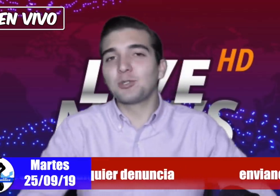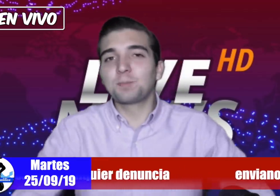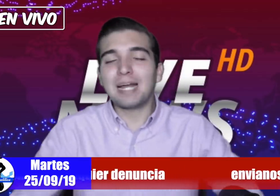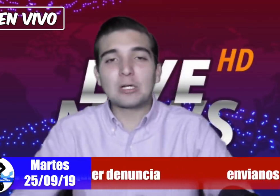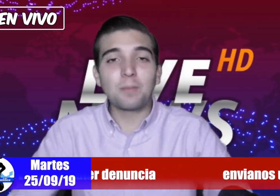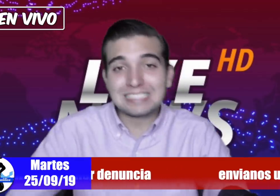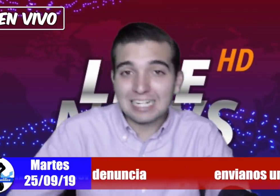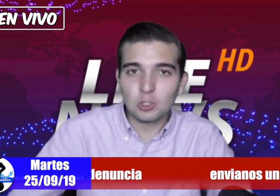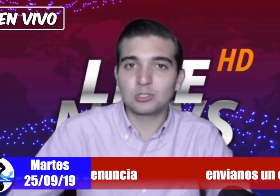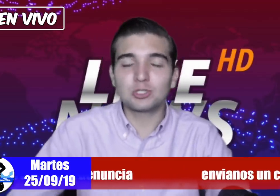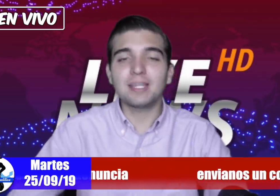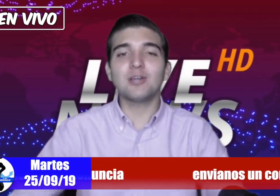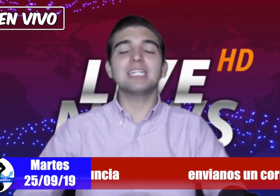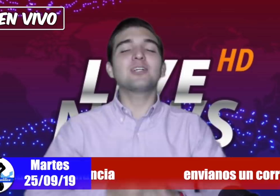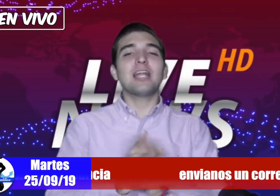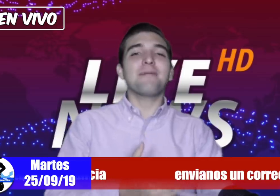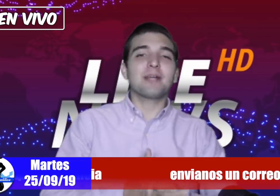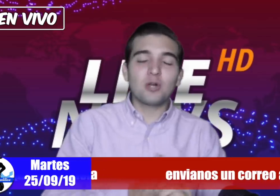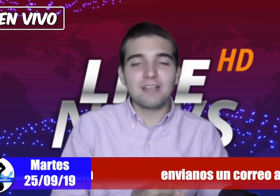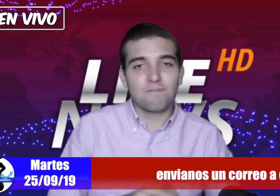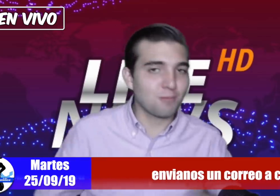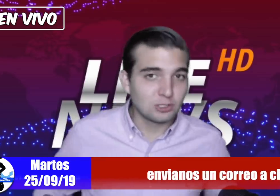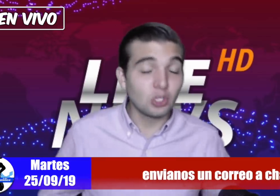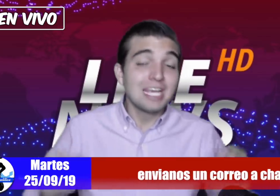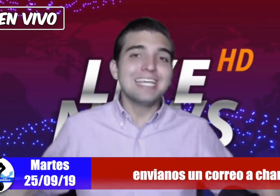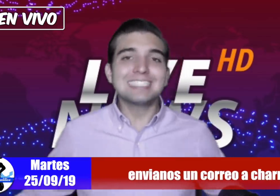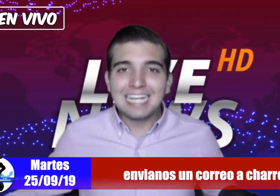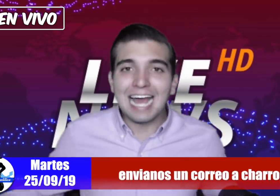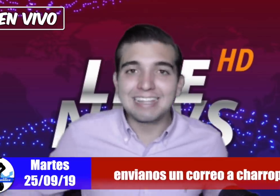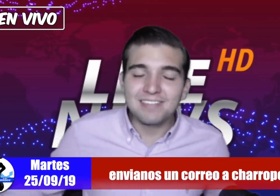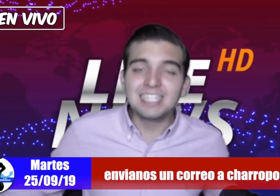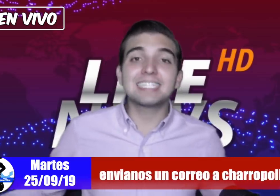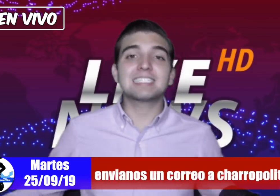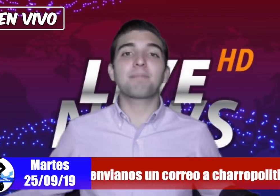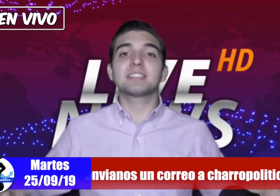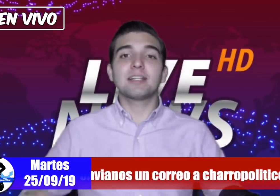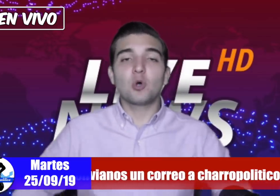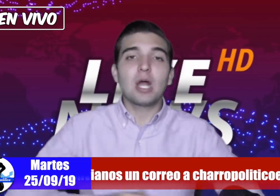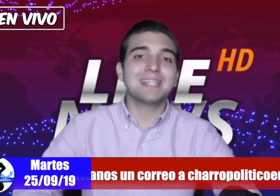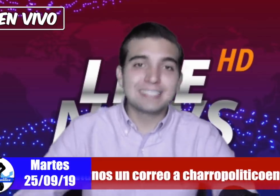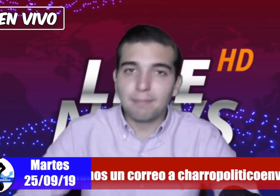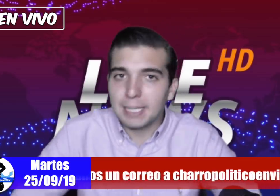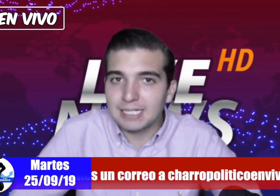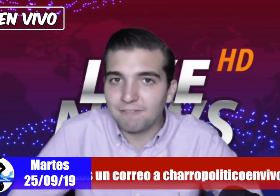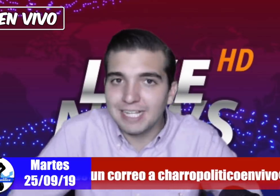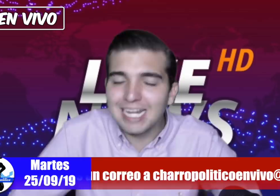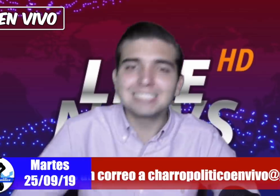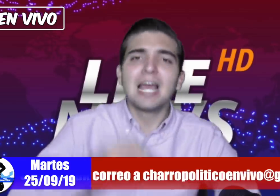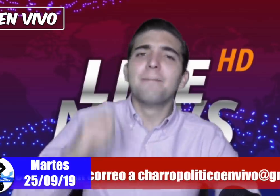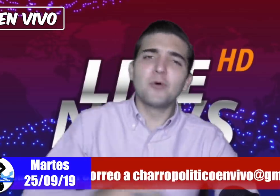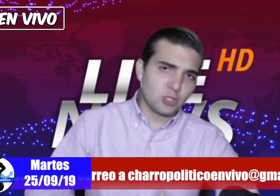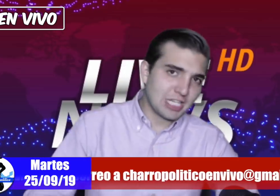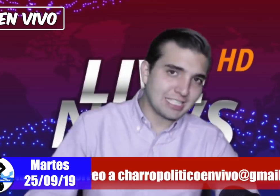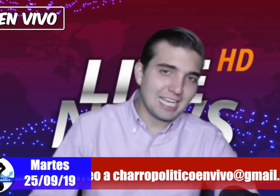la actitud para comenzar con estos videos y con la mejor información. Y es que adivinen qué está pasando en el tema de las